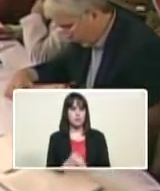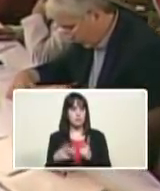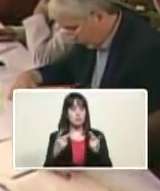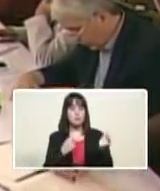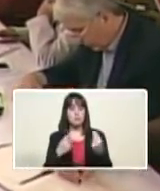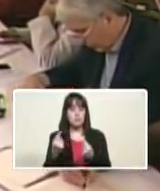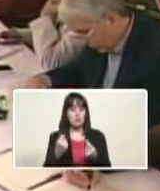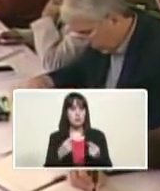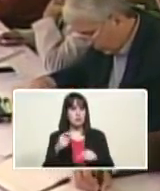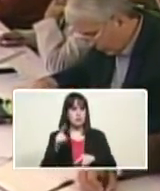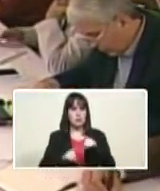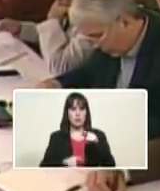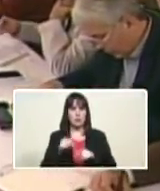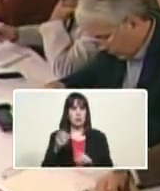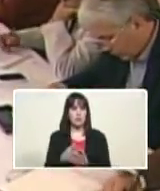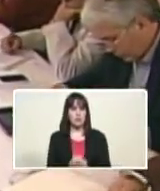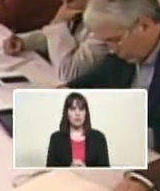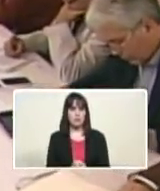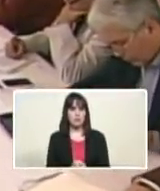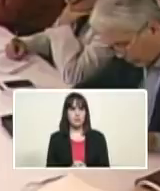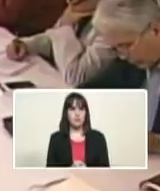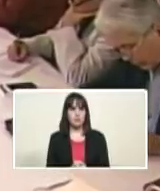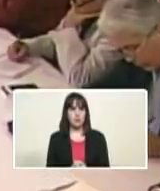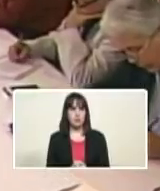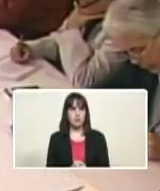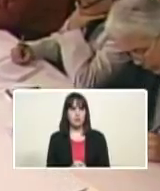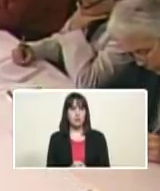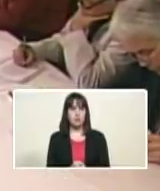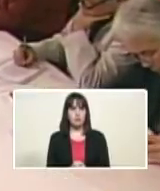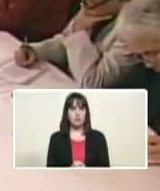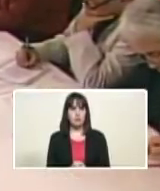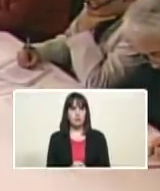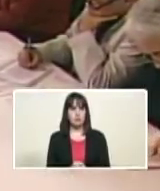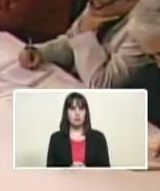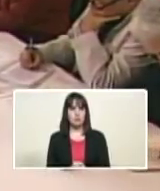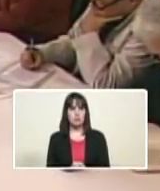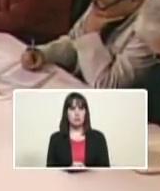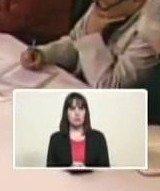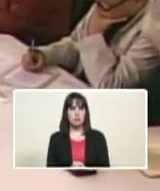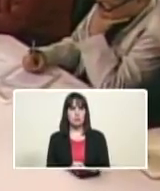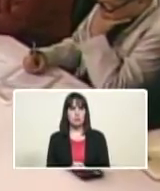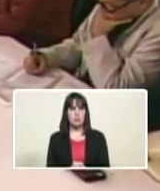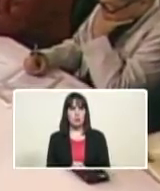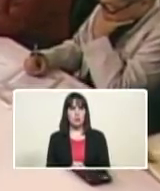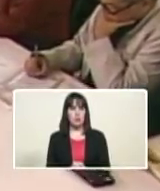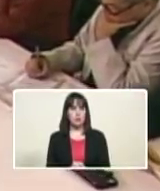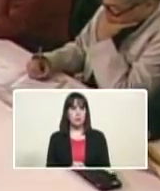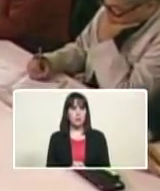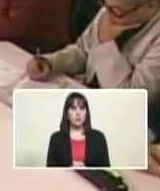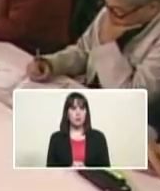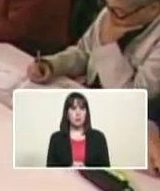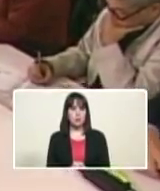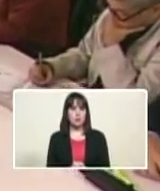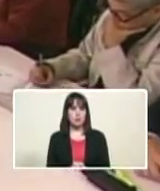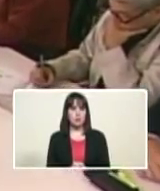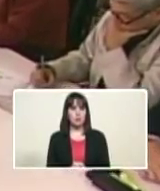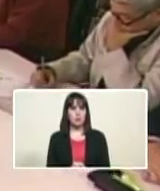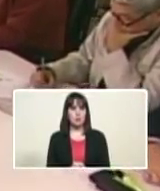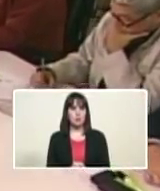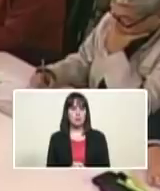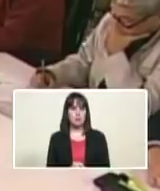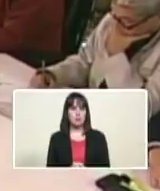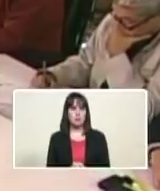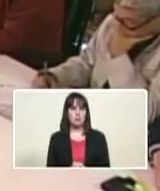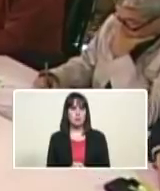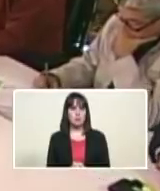hasta diciembre de este año, y ya tengo en plan para la generación de las divisas necesarias de estabilidad para todo